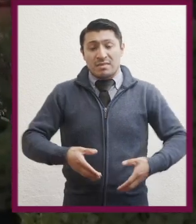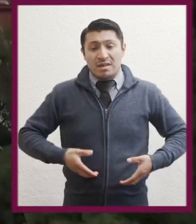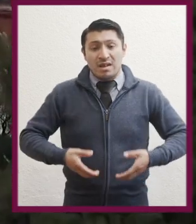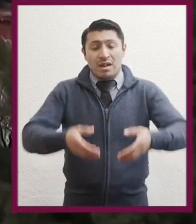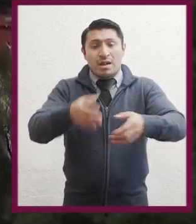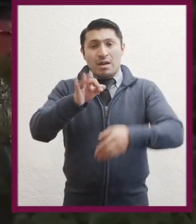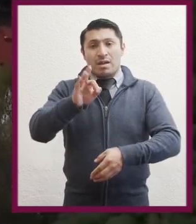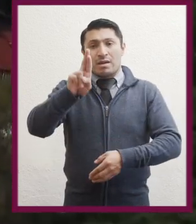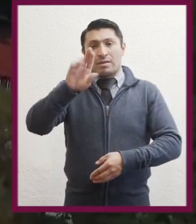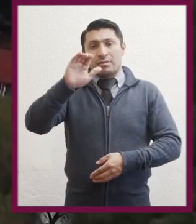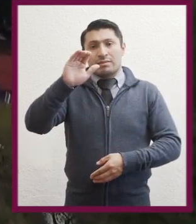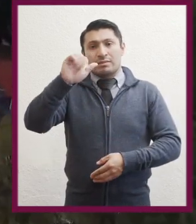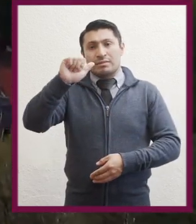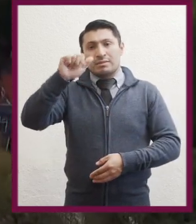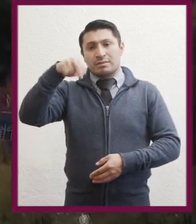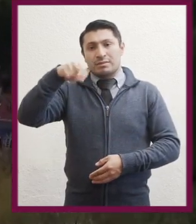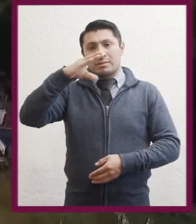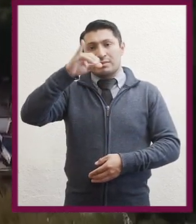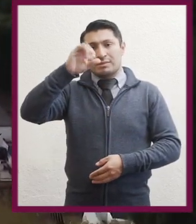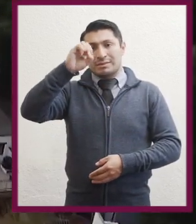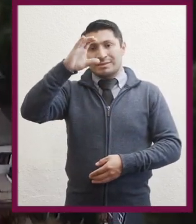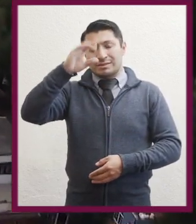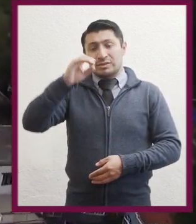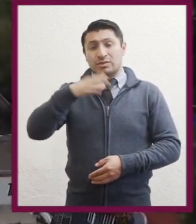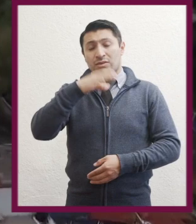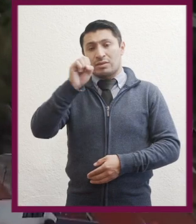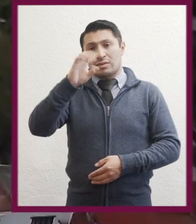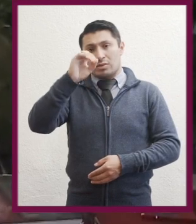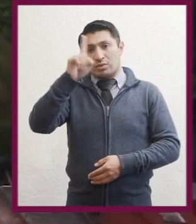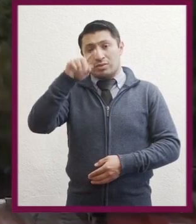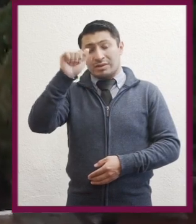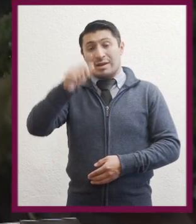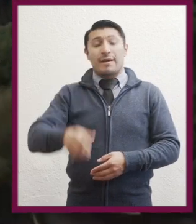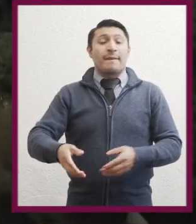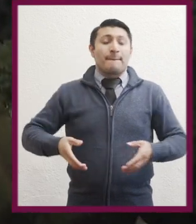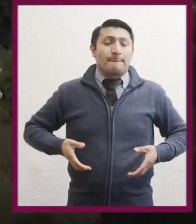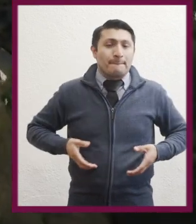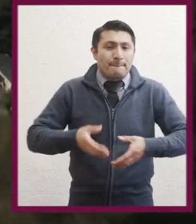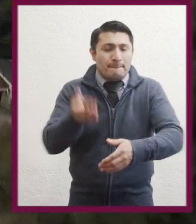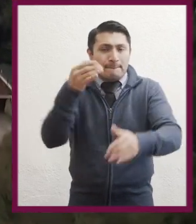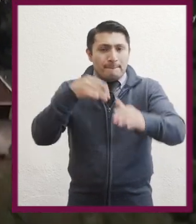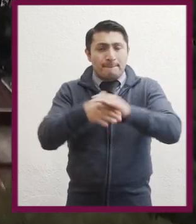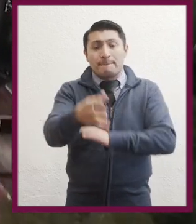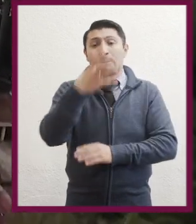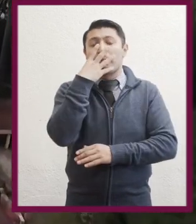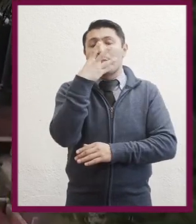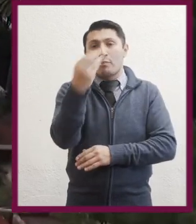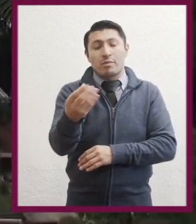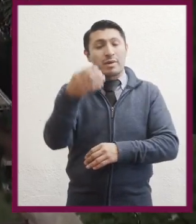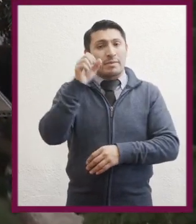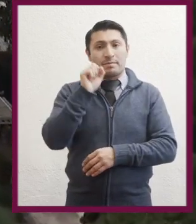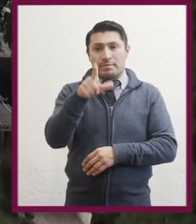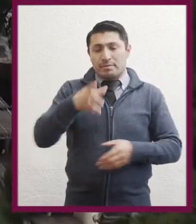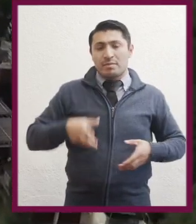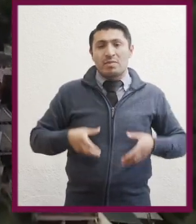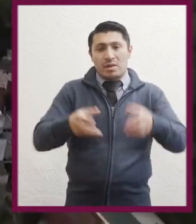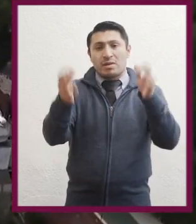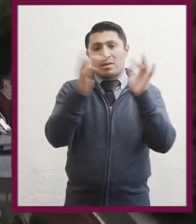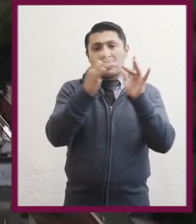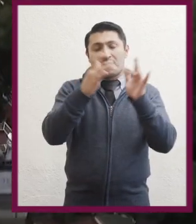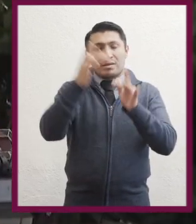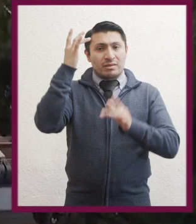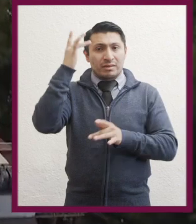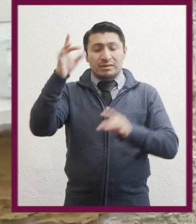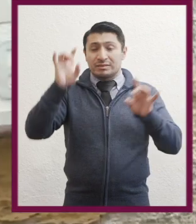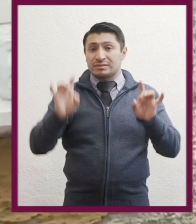La avenida Francisco Sosa era la ruta principal de entrada a Coyoacán y también el camino que conectaba a esta localidad con San